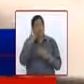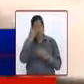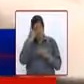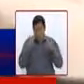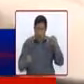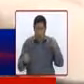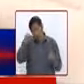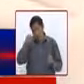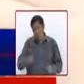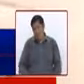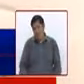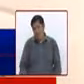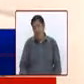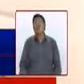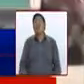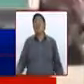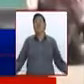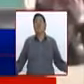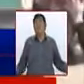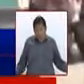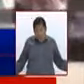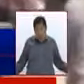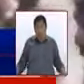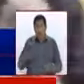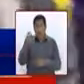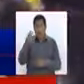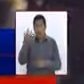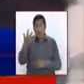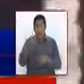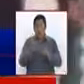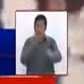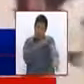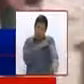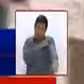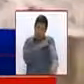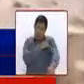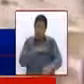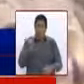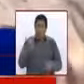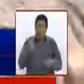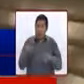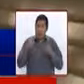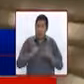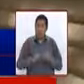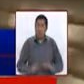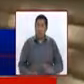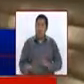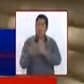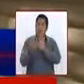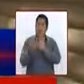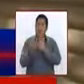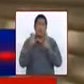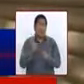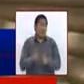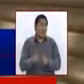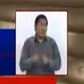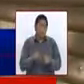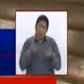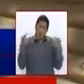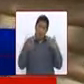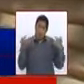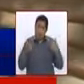carro. Ve, pasa unos 4 o 5 kilómetros, otra comisión sale ya. Ahí agarran,